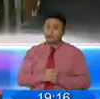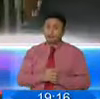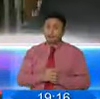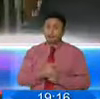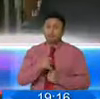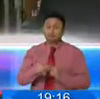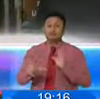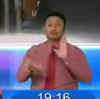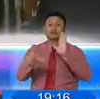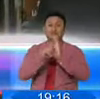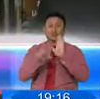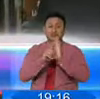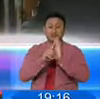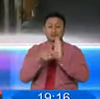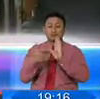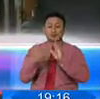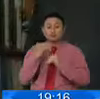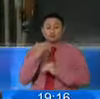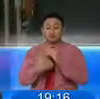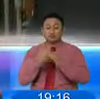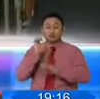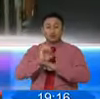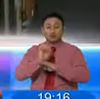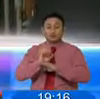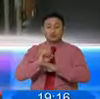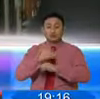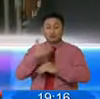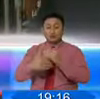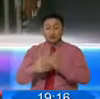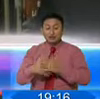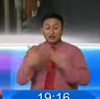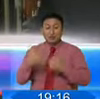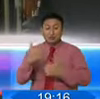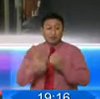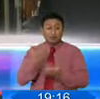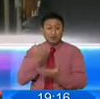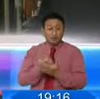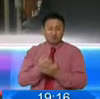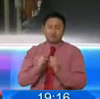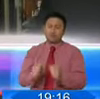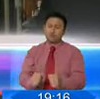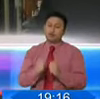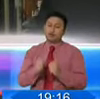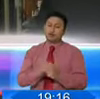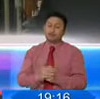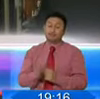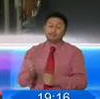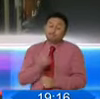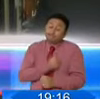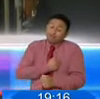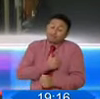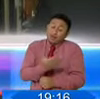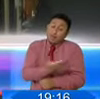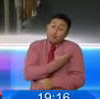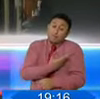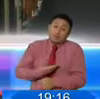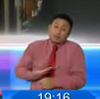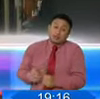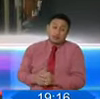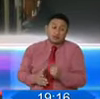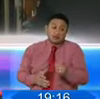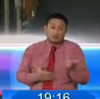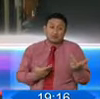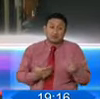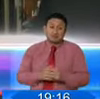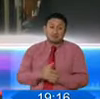ley va a conducir al país a una recesión muy profunda. Lamentablemente, el presidente no tuvo la posibilidad de